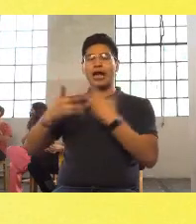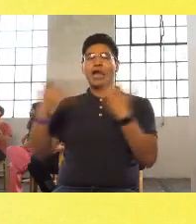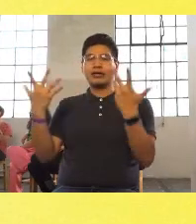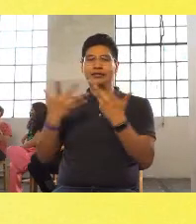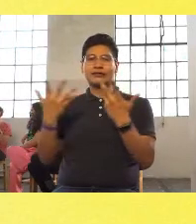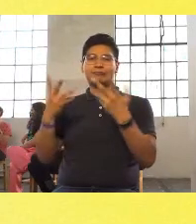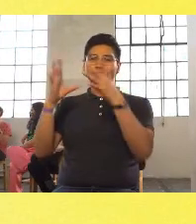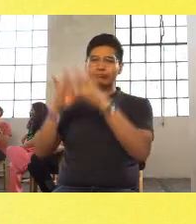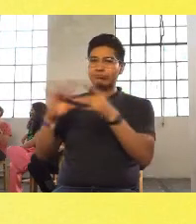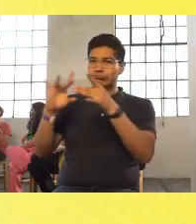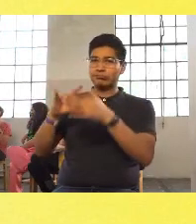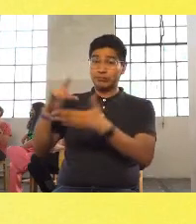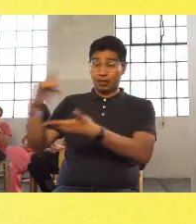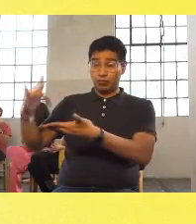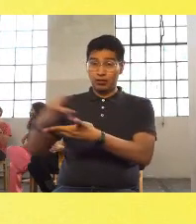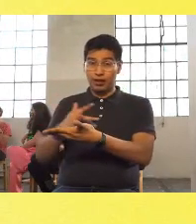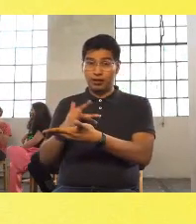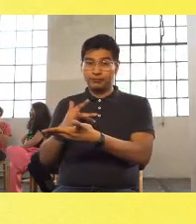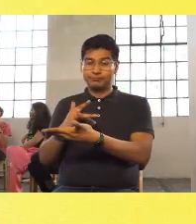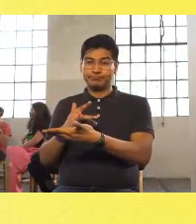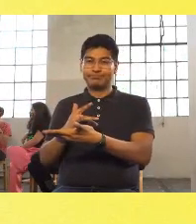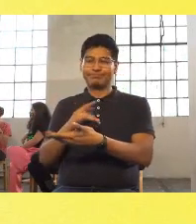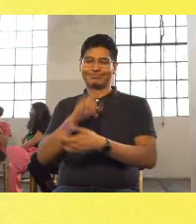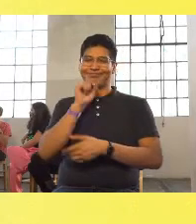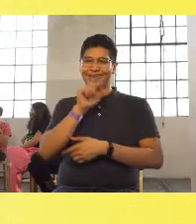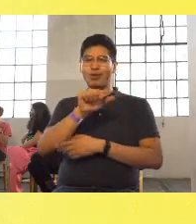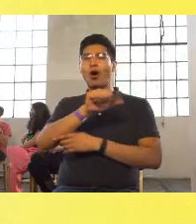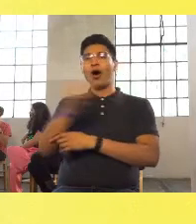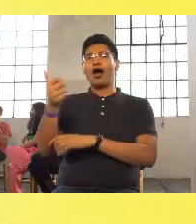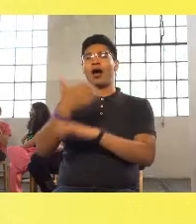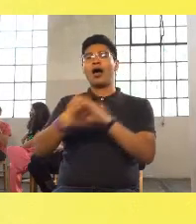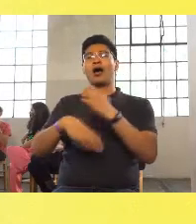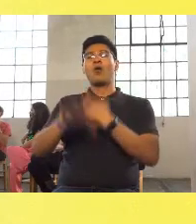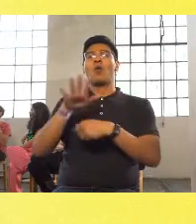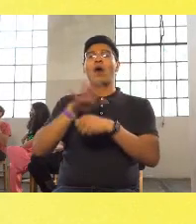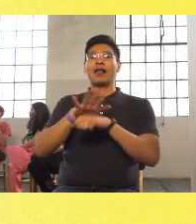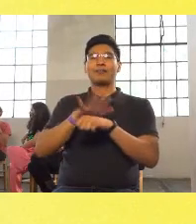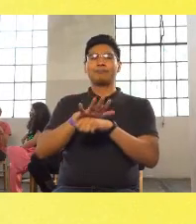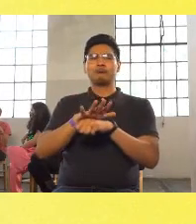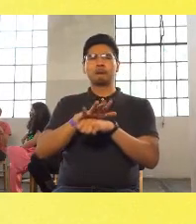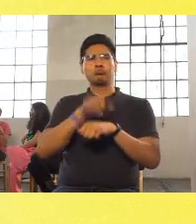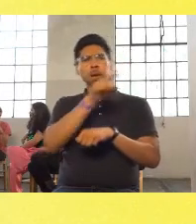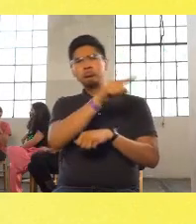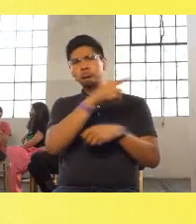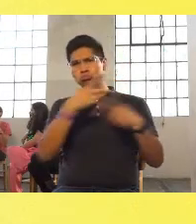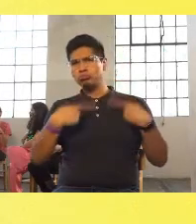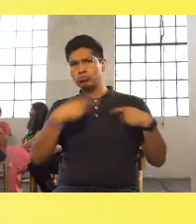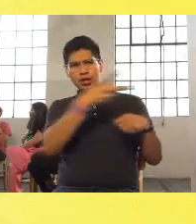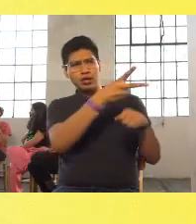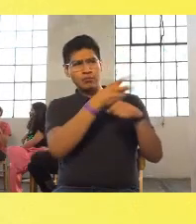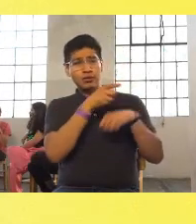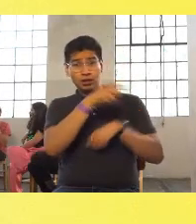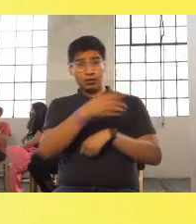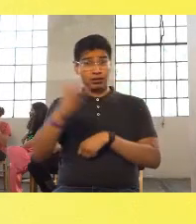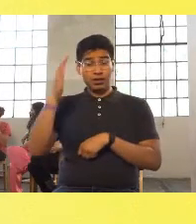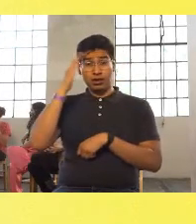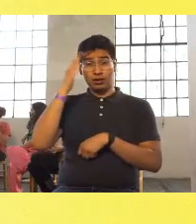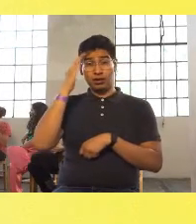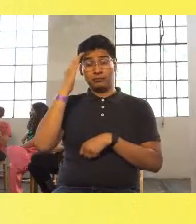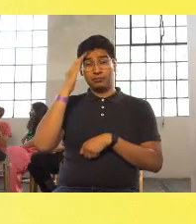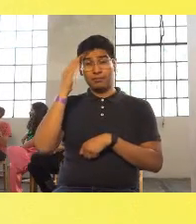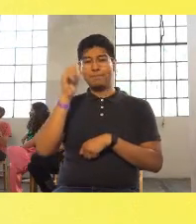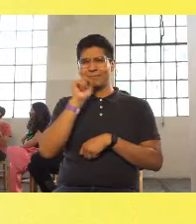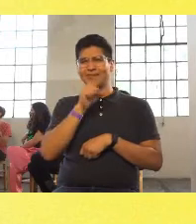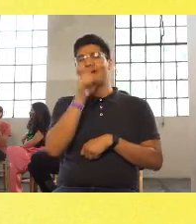o menos terminar. Y entonces la otra fue, bueno, pues podemos invitar a alguien para que nos encabece, y ese alguien fue